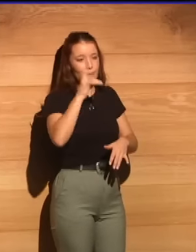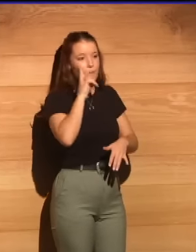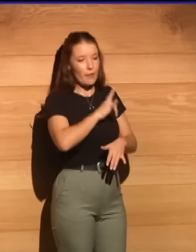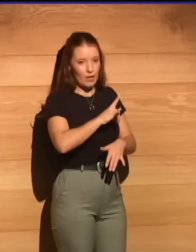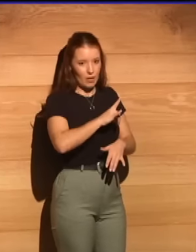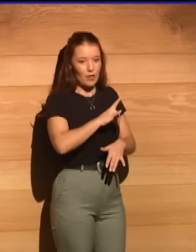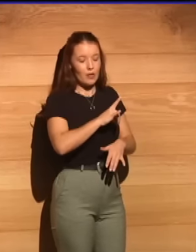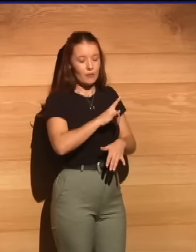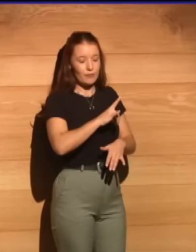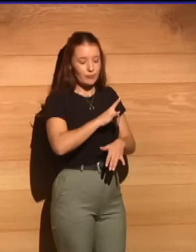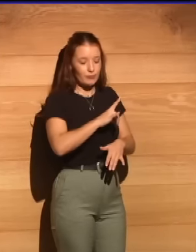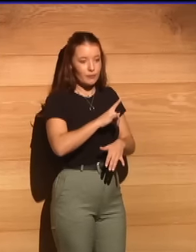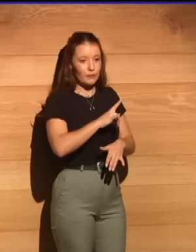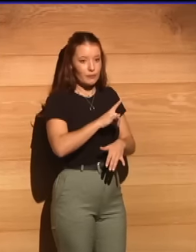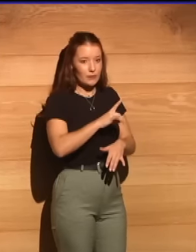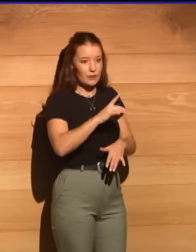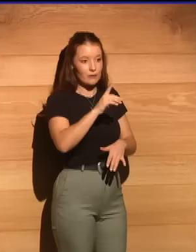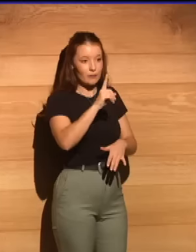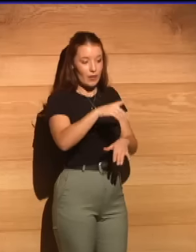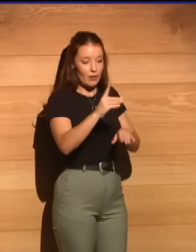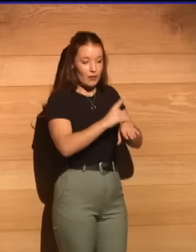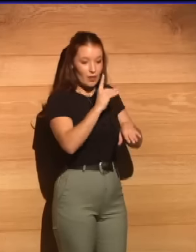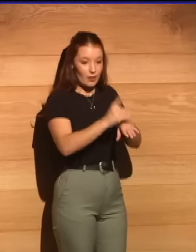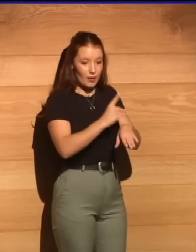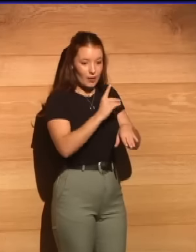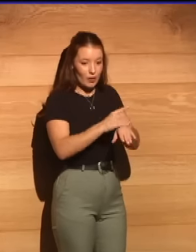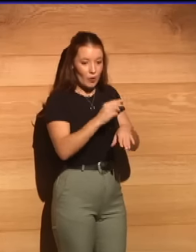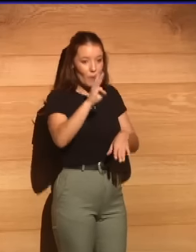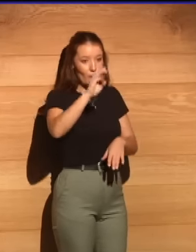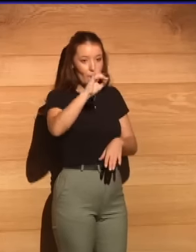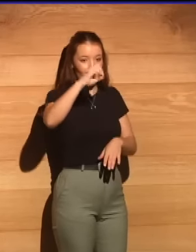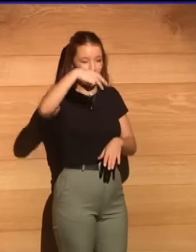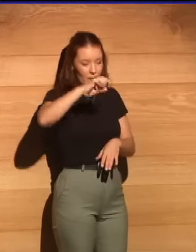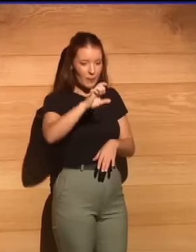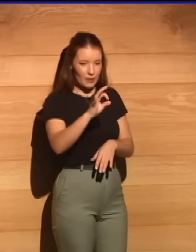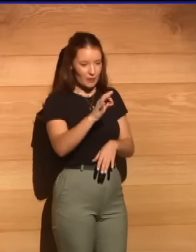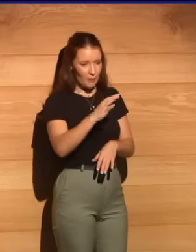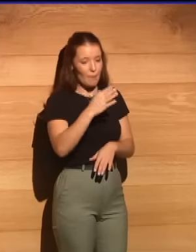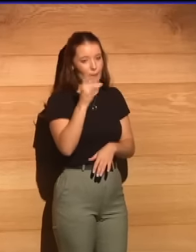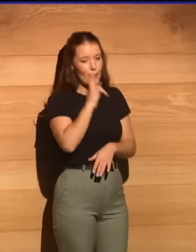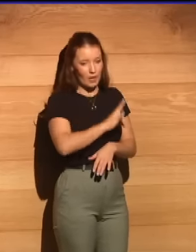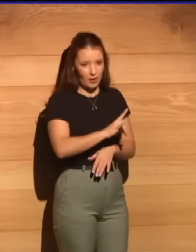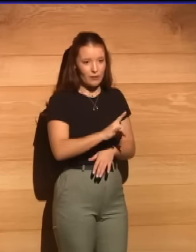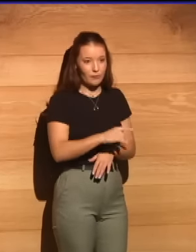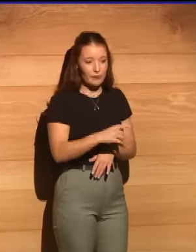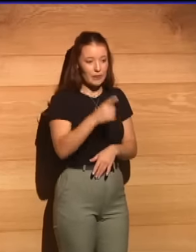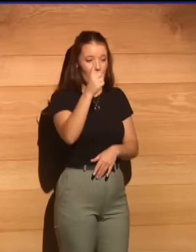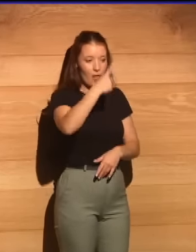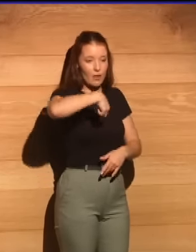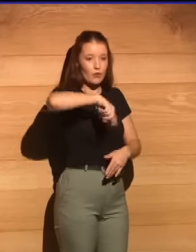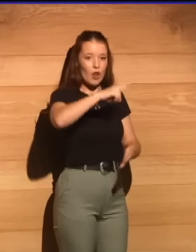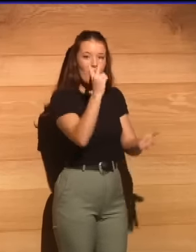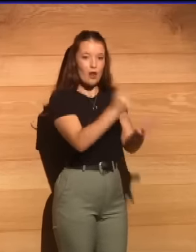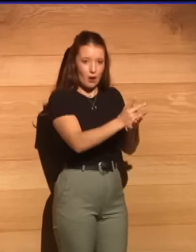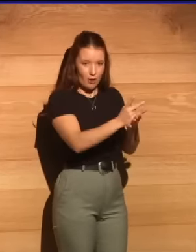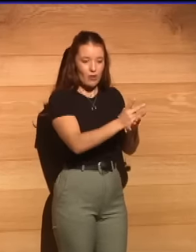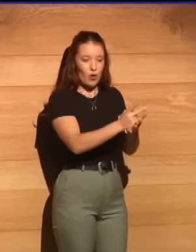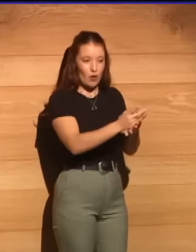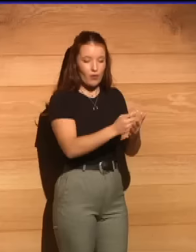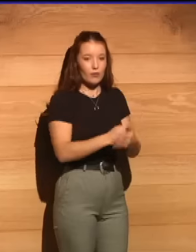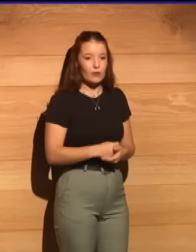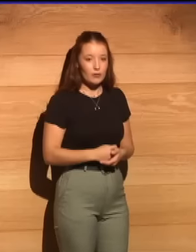y salimos muy mal en lo que es digitalización de las pymes. Y eso es un reto de país que vamos a abordar con el plan de digitalización de las pymes,